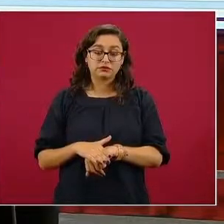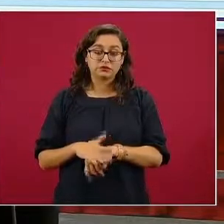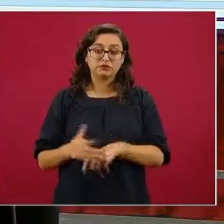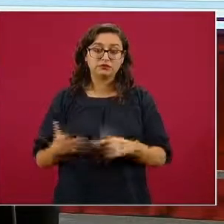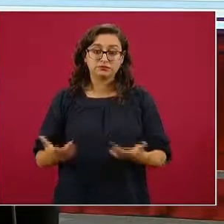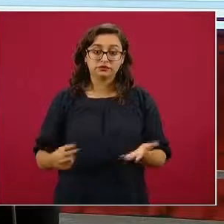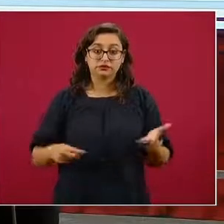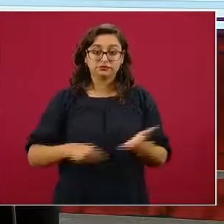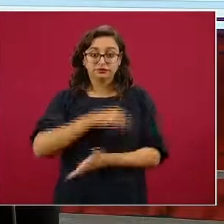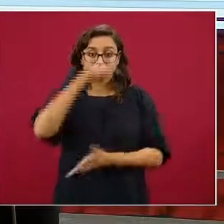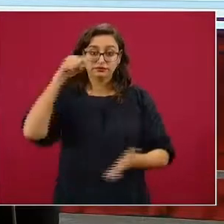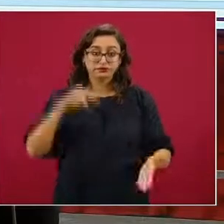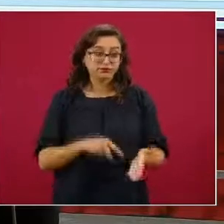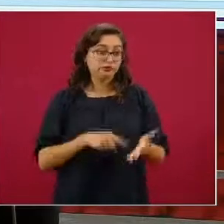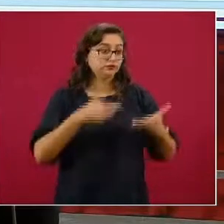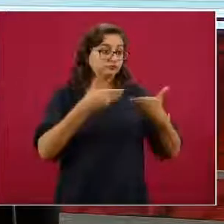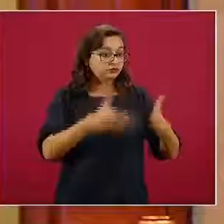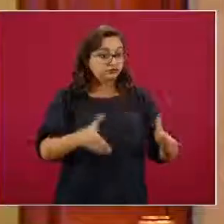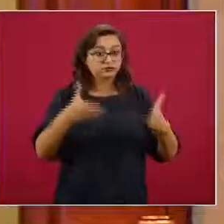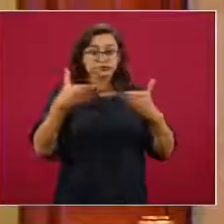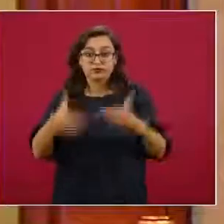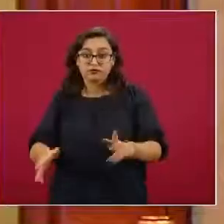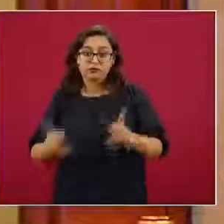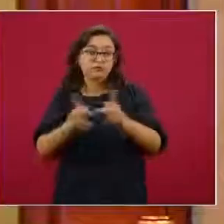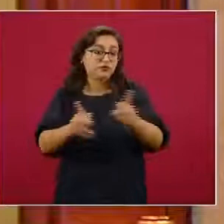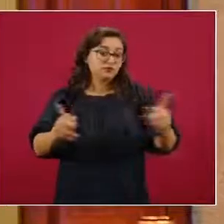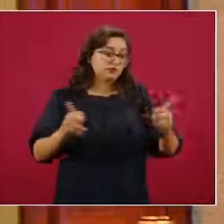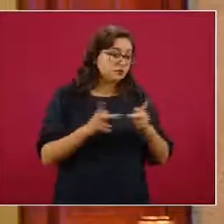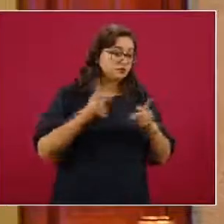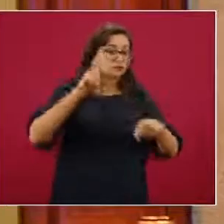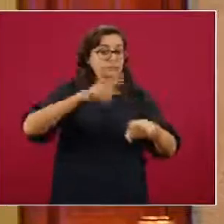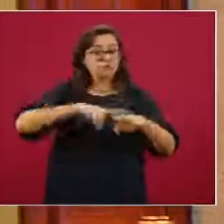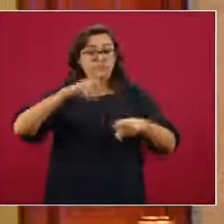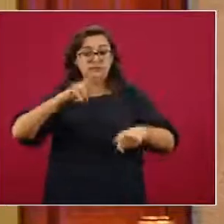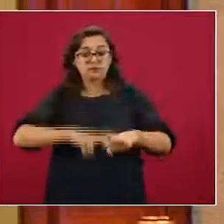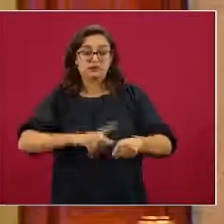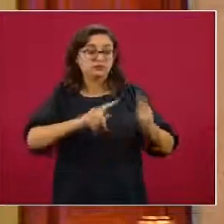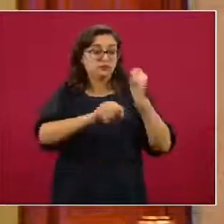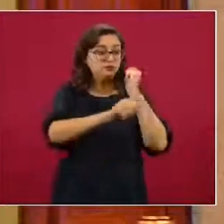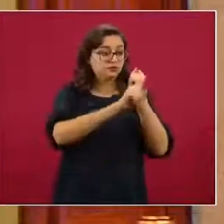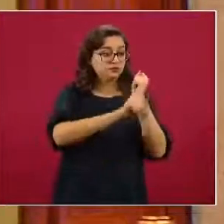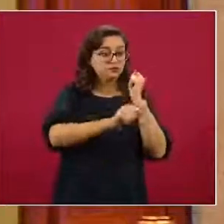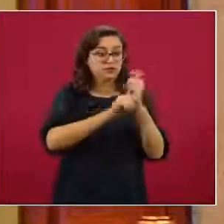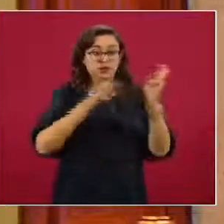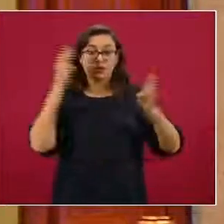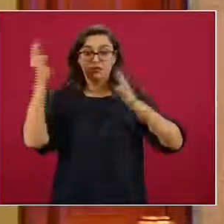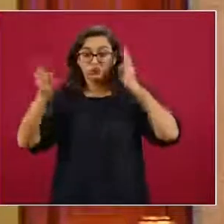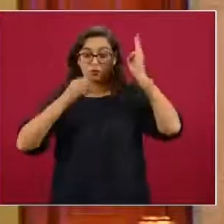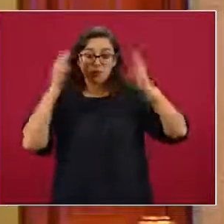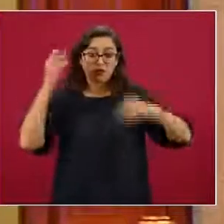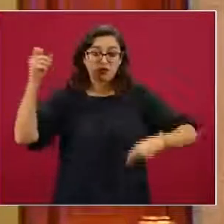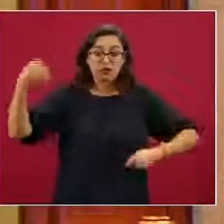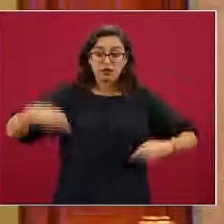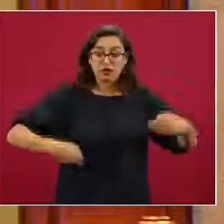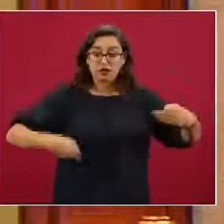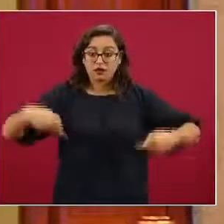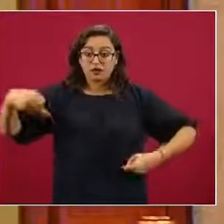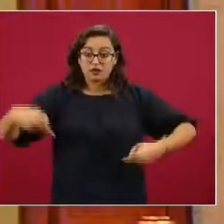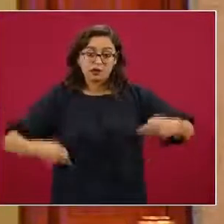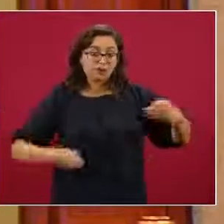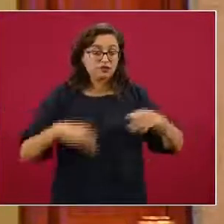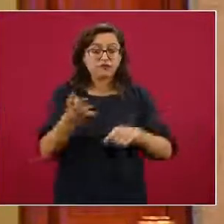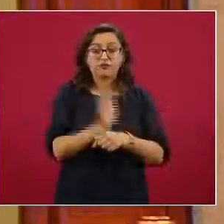los espacios públicos, plazas, transporte, museos, teatros, cines, plazas